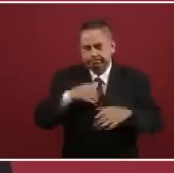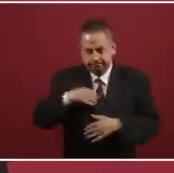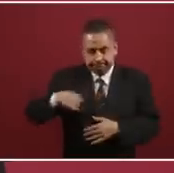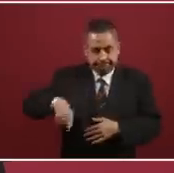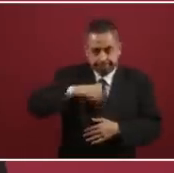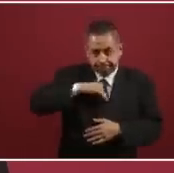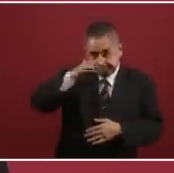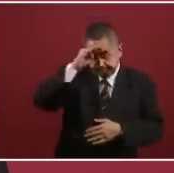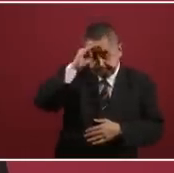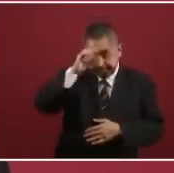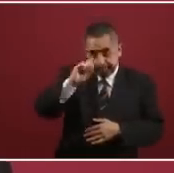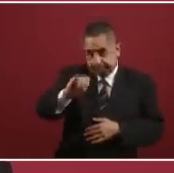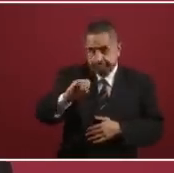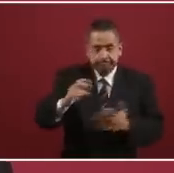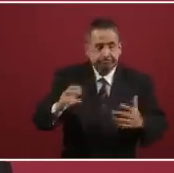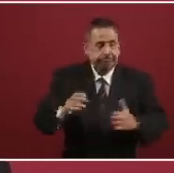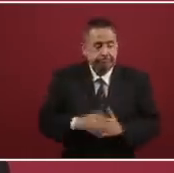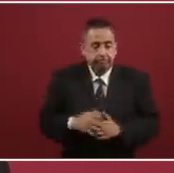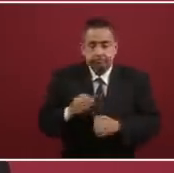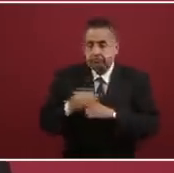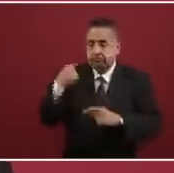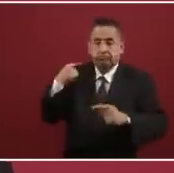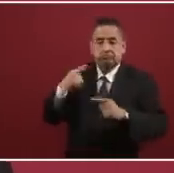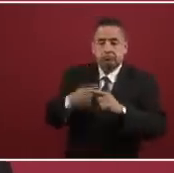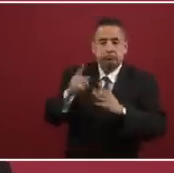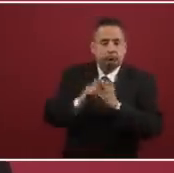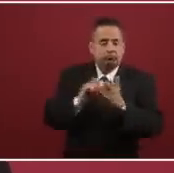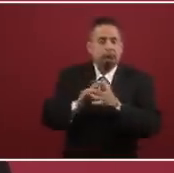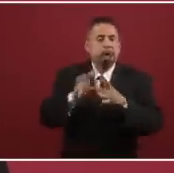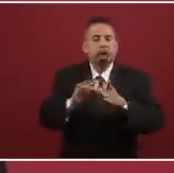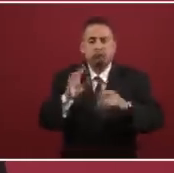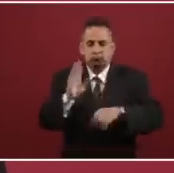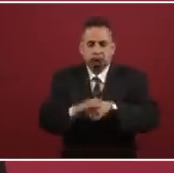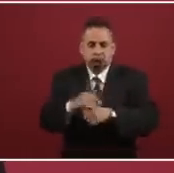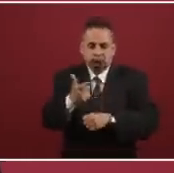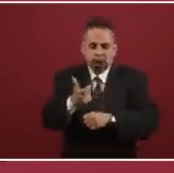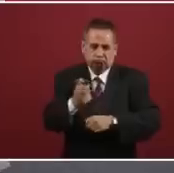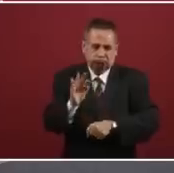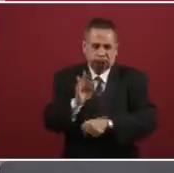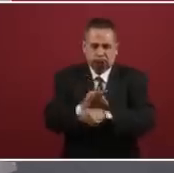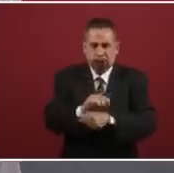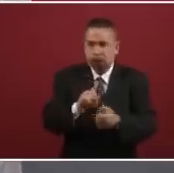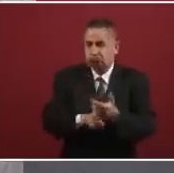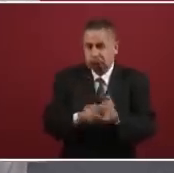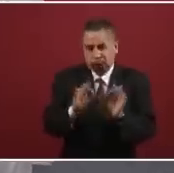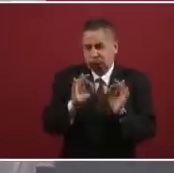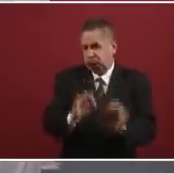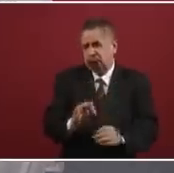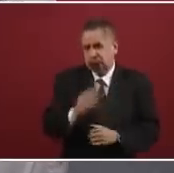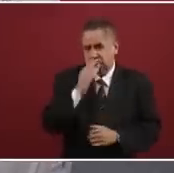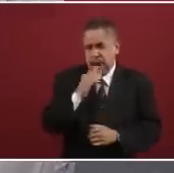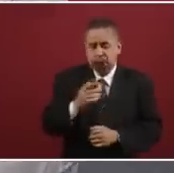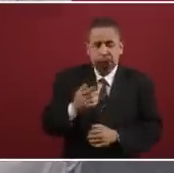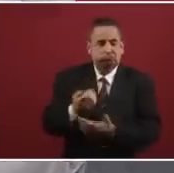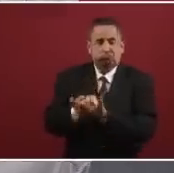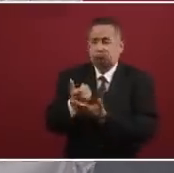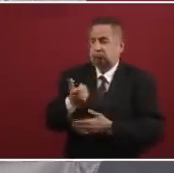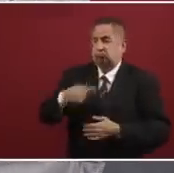consideramos que en estos meses se ha fortalecido la